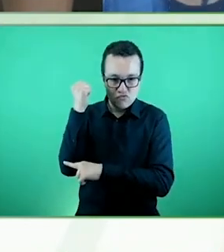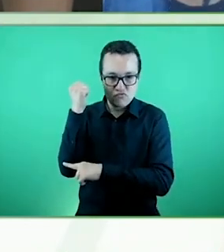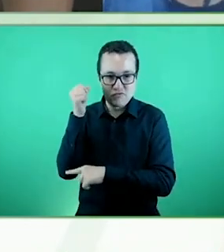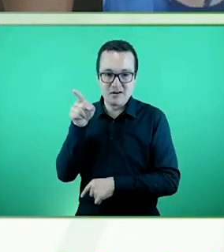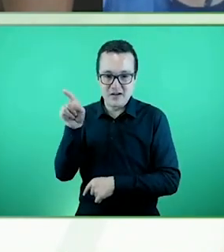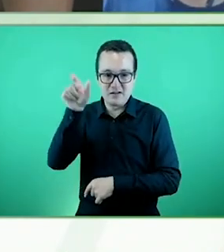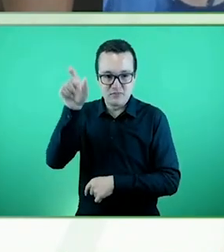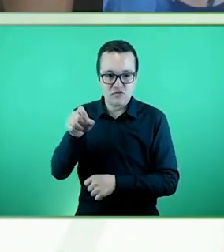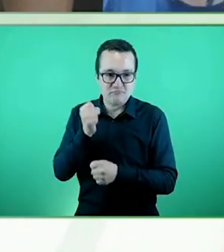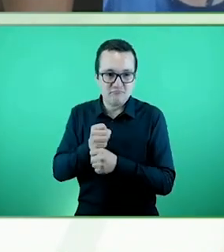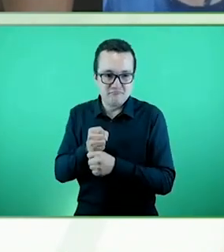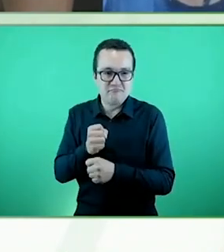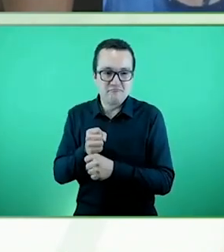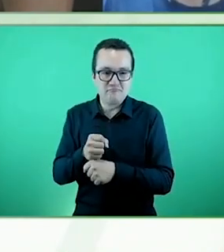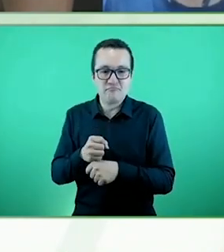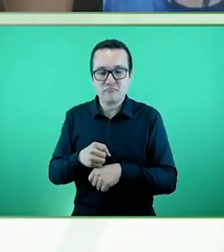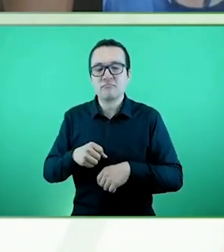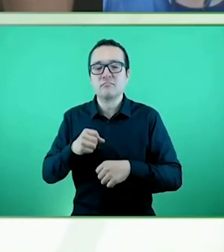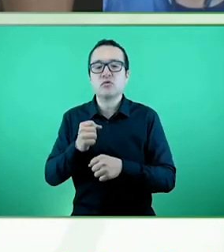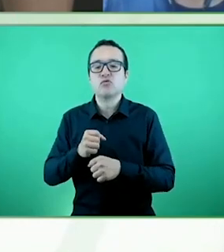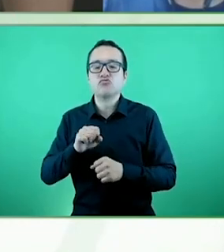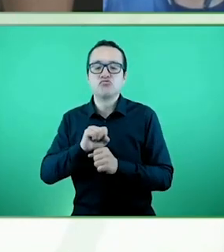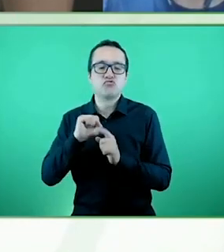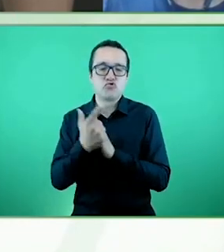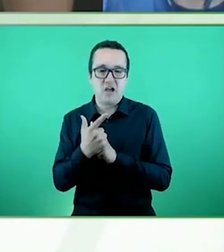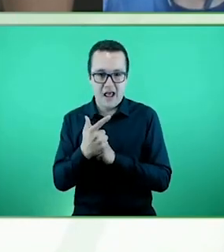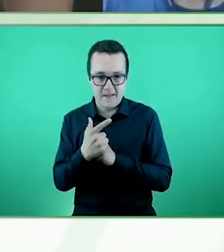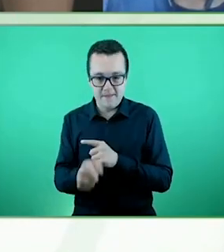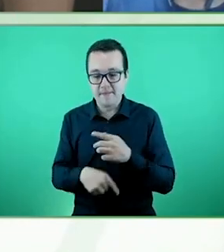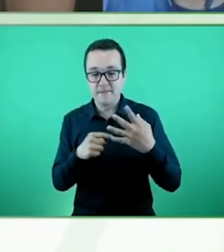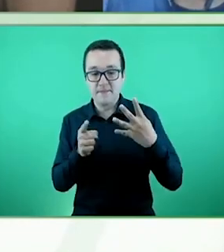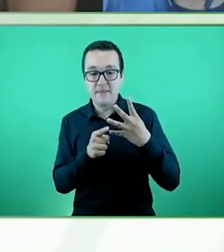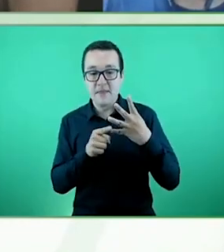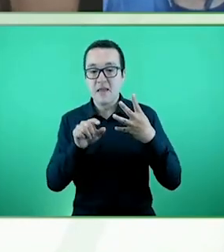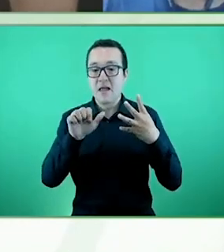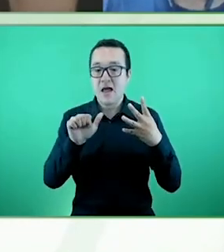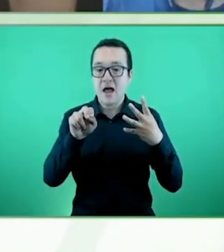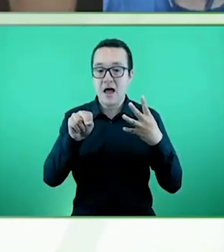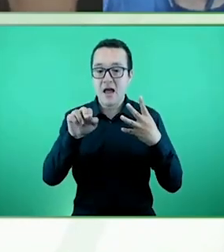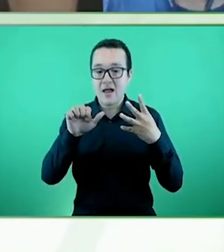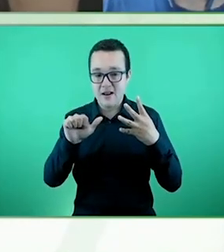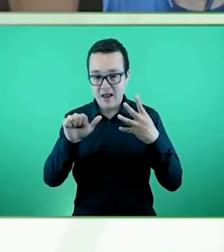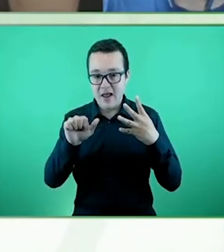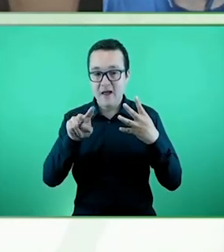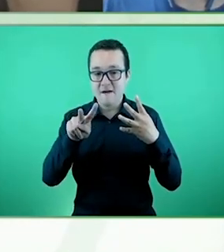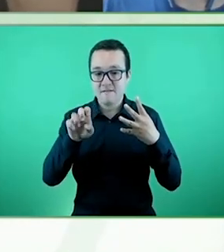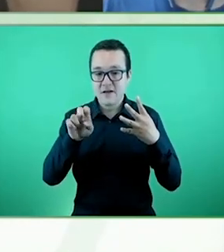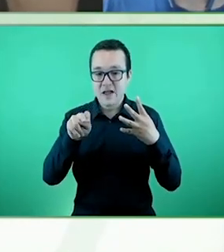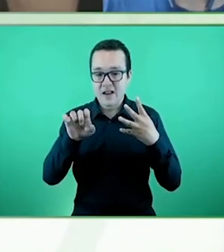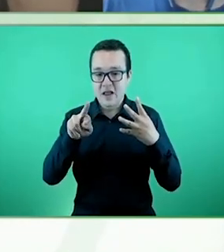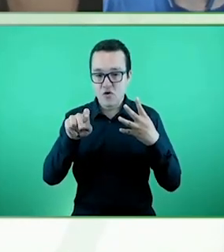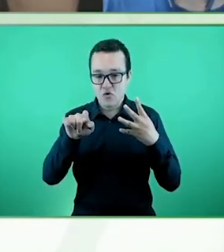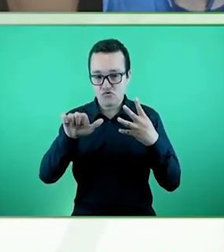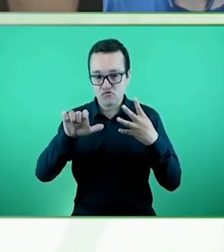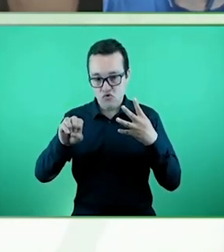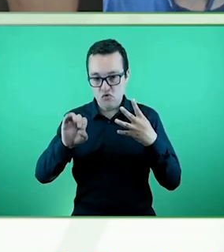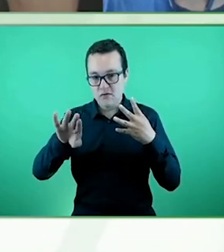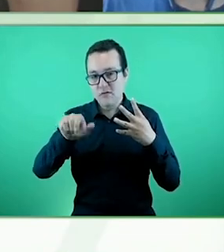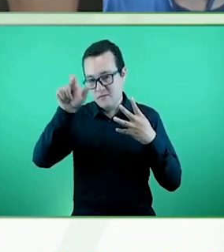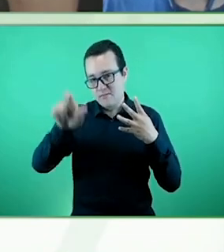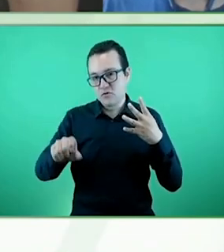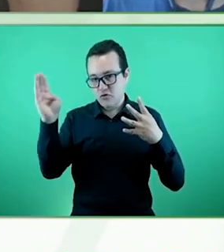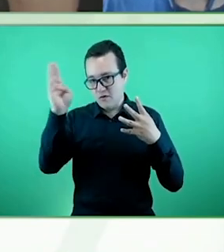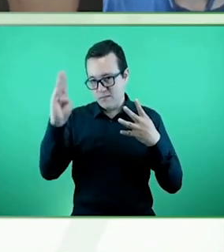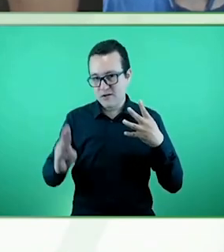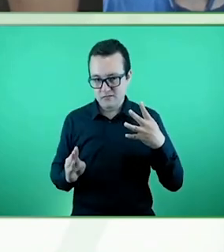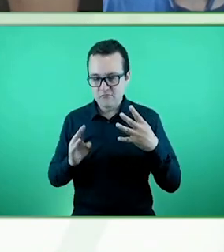Continuamos con Ana Veneroso. Ana es brasileña. Y cuenta con más de 23 años de experiencia